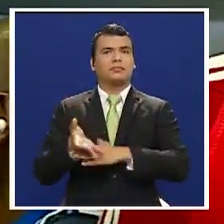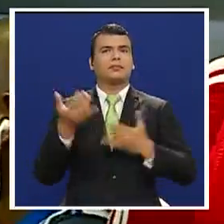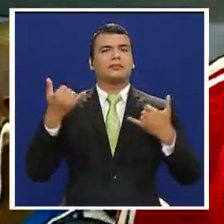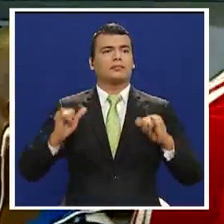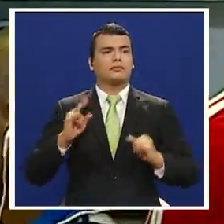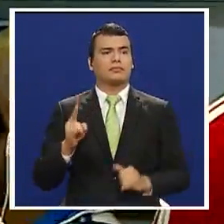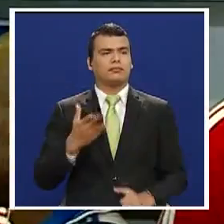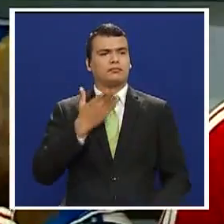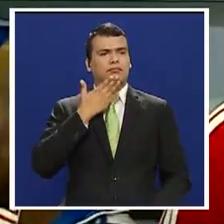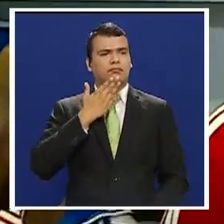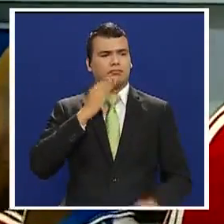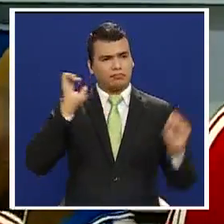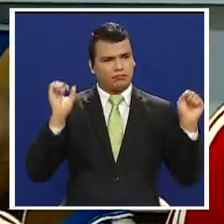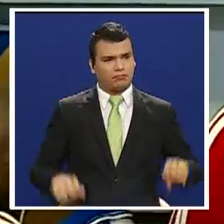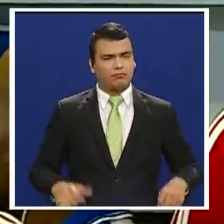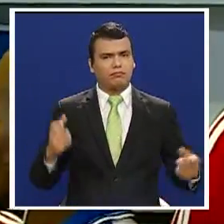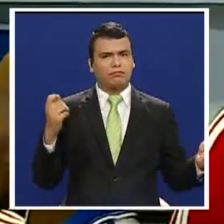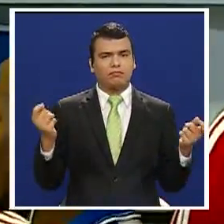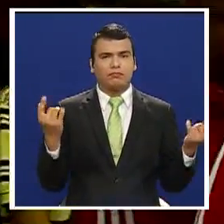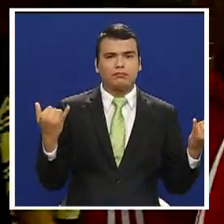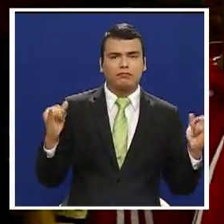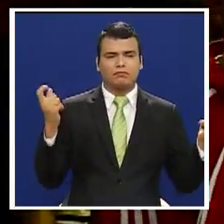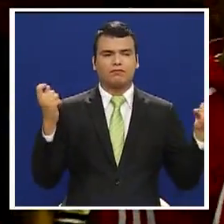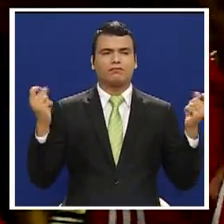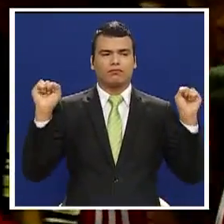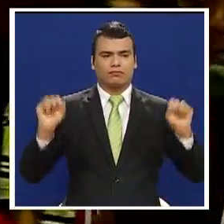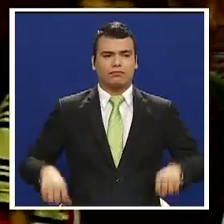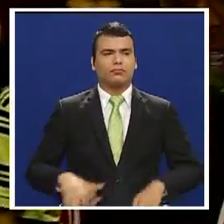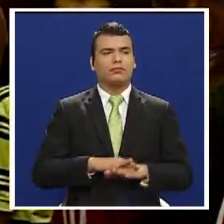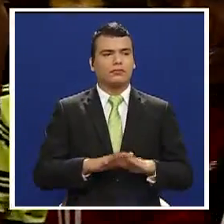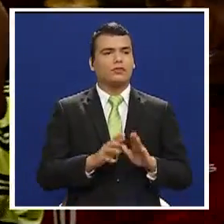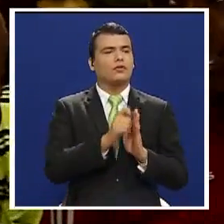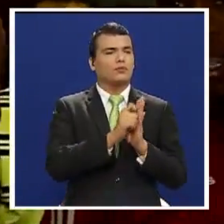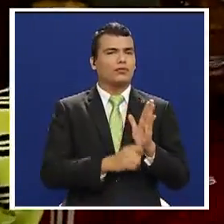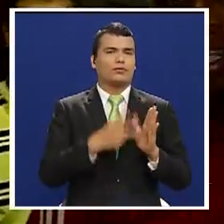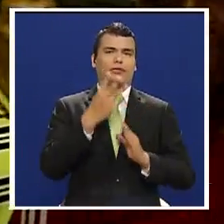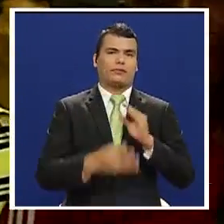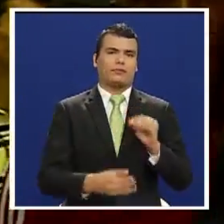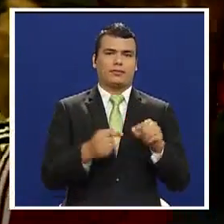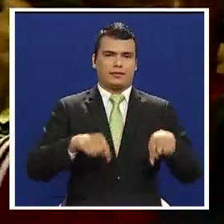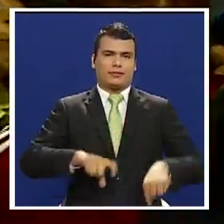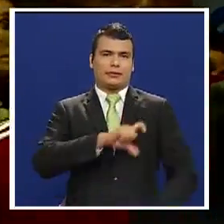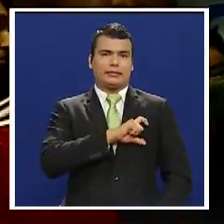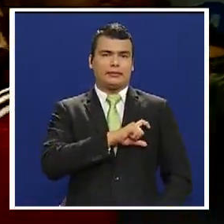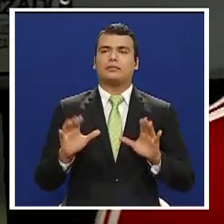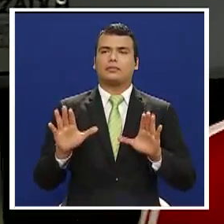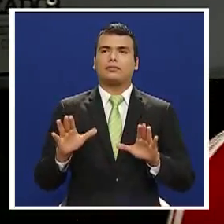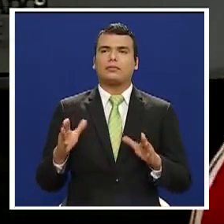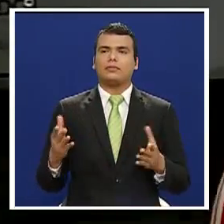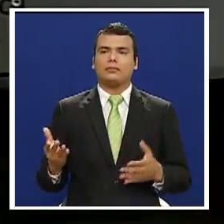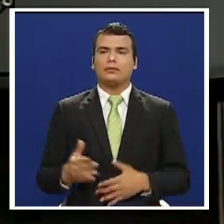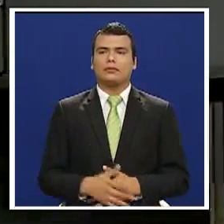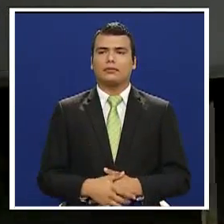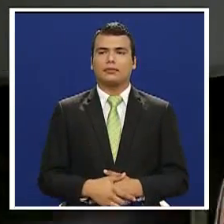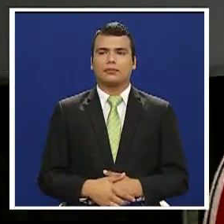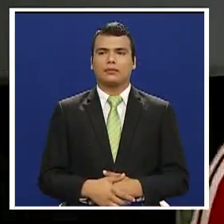Cúcuta Deportivo. En los camerinos, tras el cierre del cotejo frente a la Unión Magdalena, las cámaras de Telepacífico Noticias